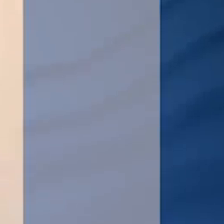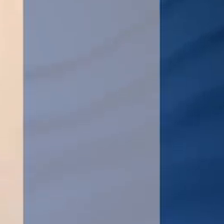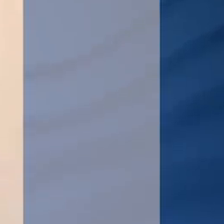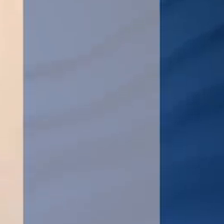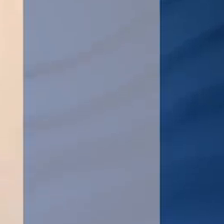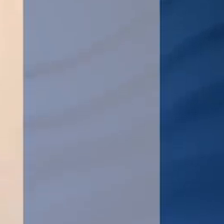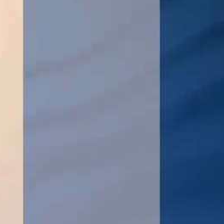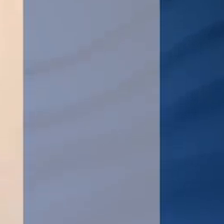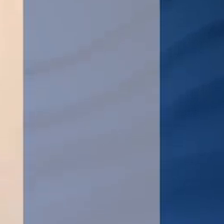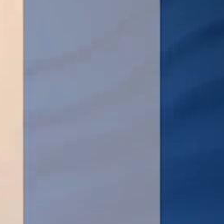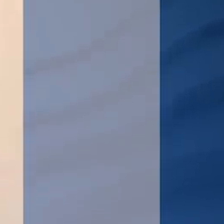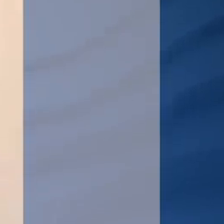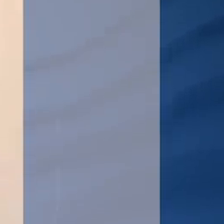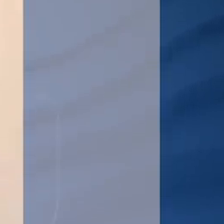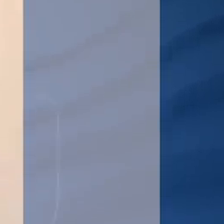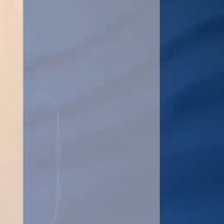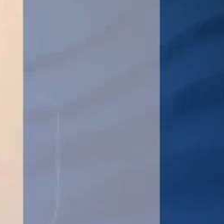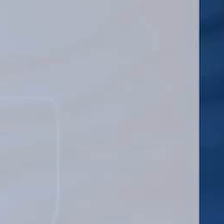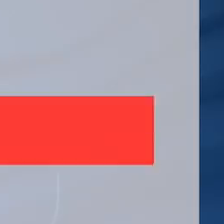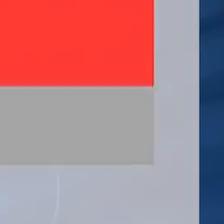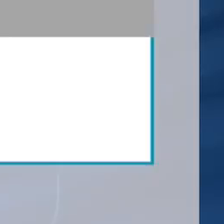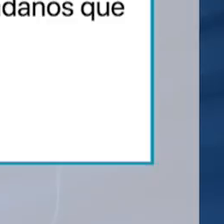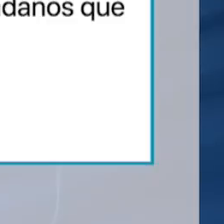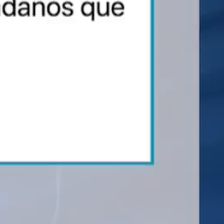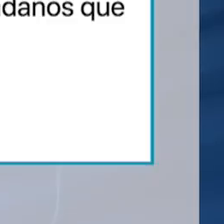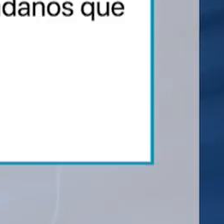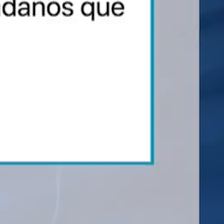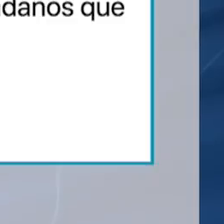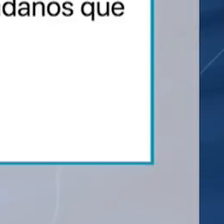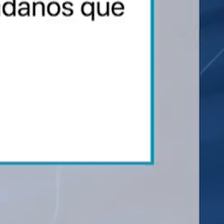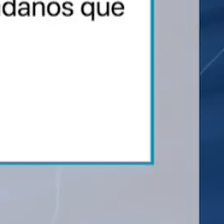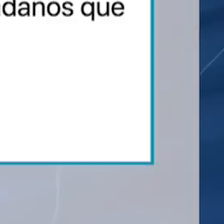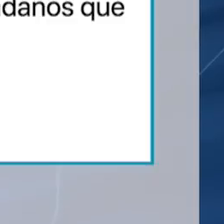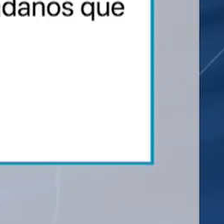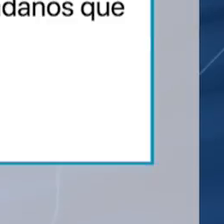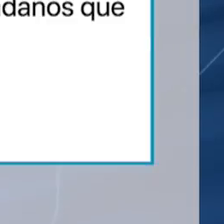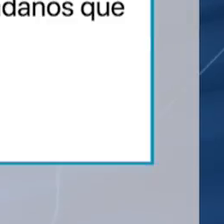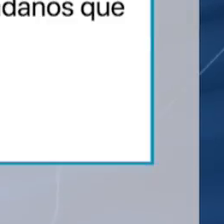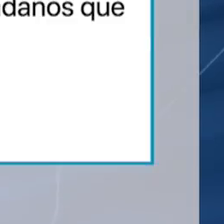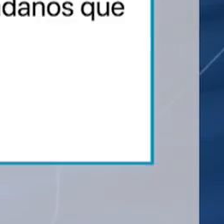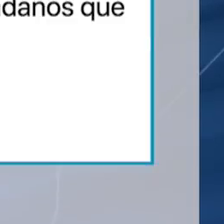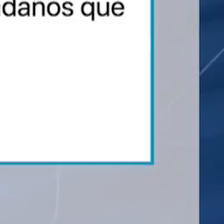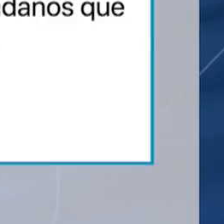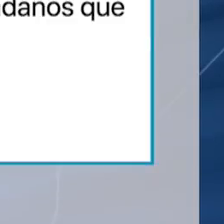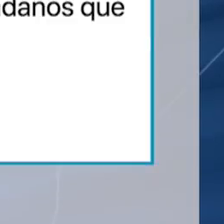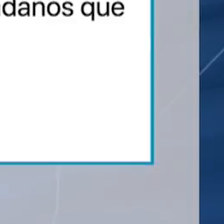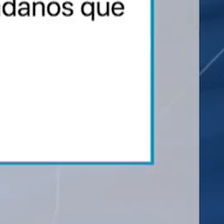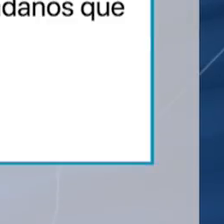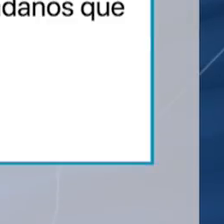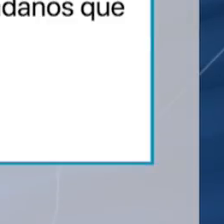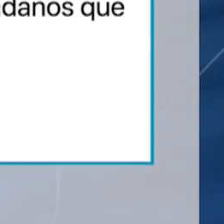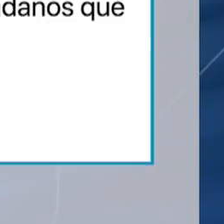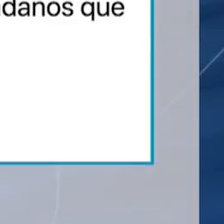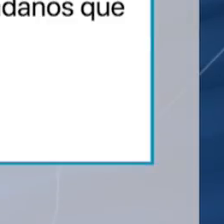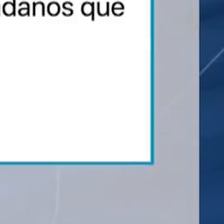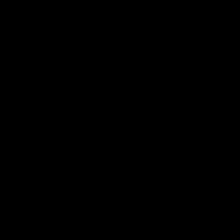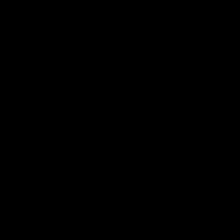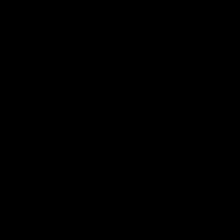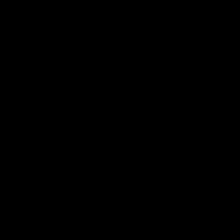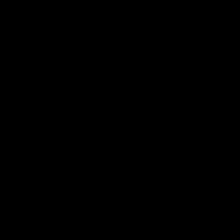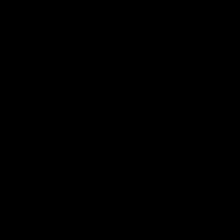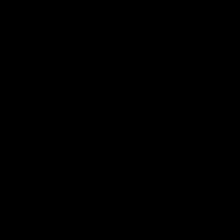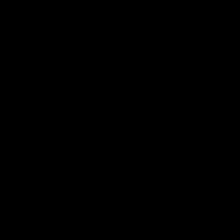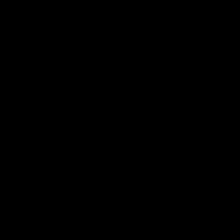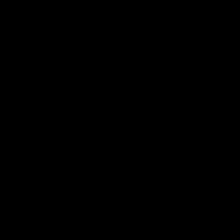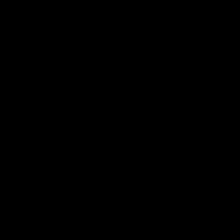la policía permitió que este establecimiento, que está restringido su funcionamiento hasta después de las 10 de la noche, no se pueden ya abrir